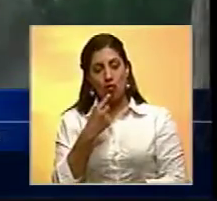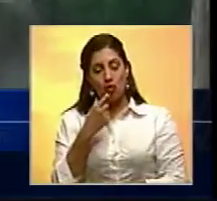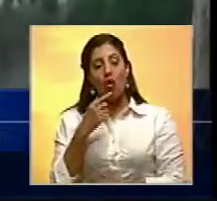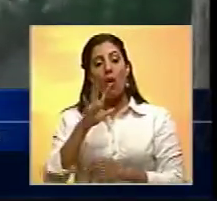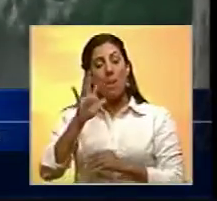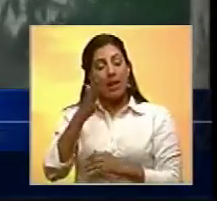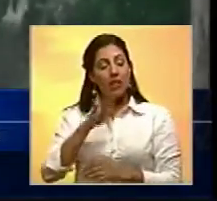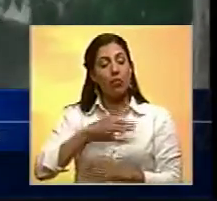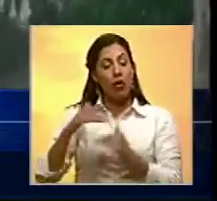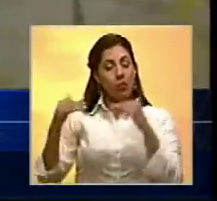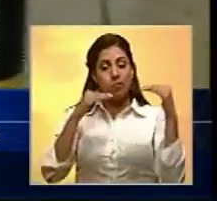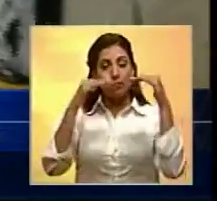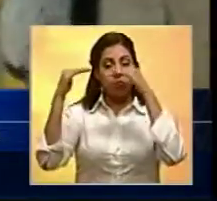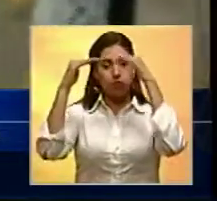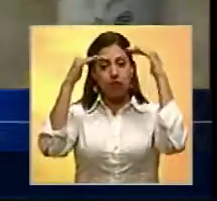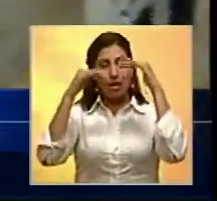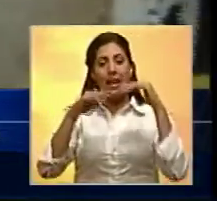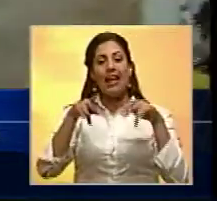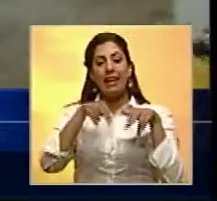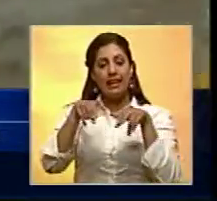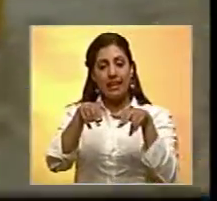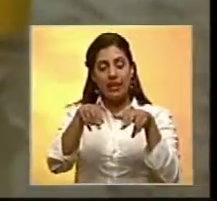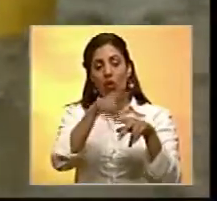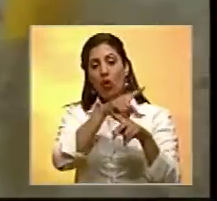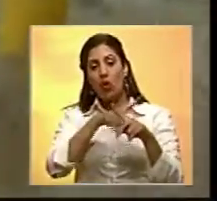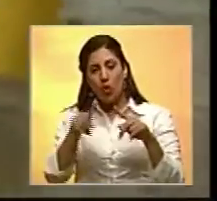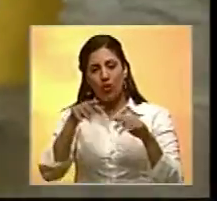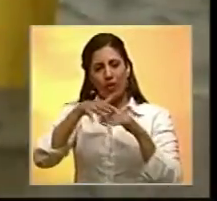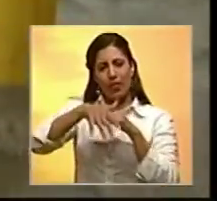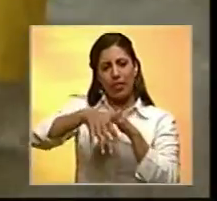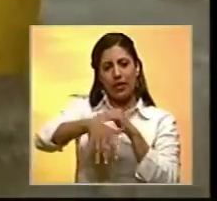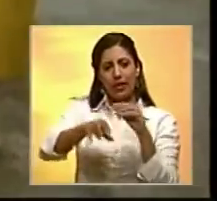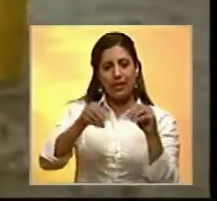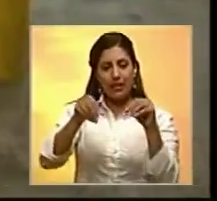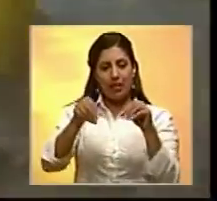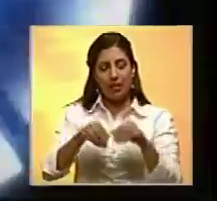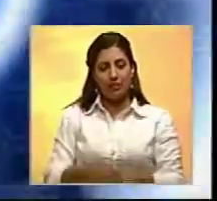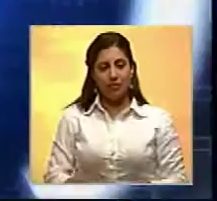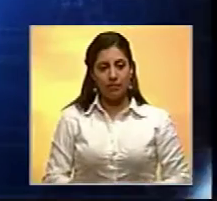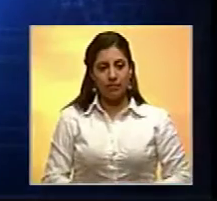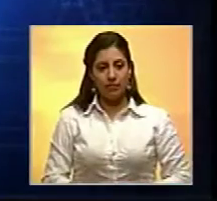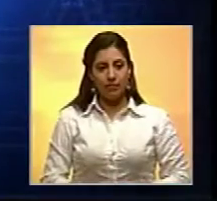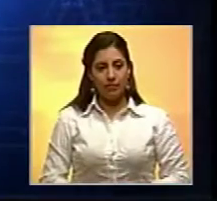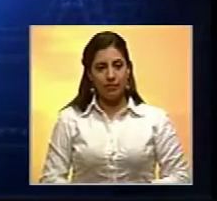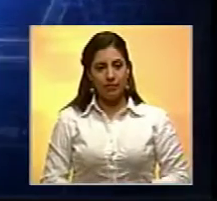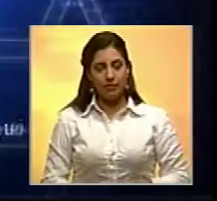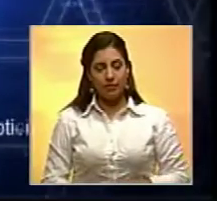ante posibles inundaciones, crecidas de ríos y deslizamientos de tierra.